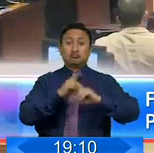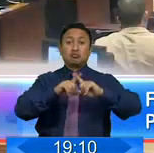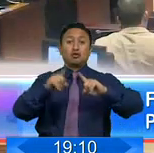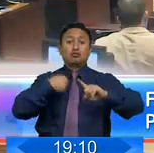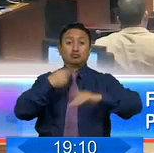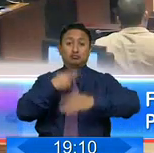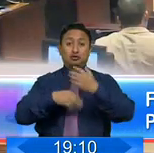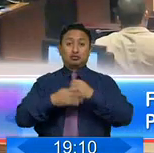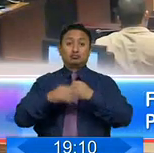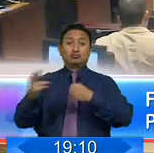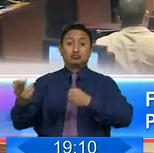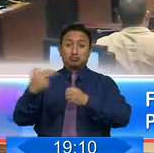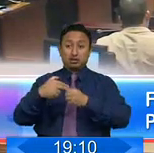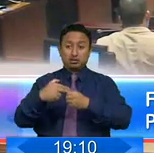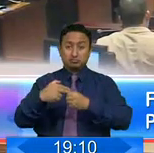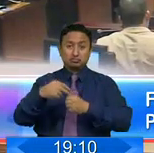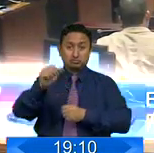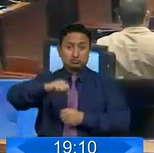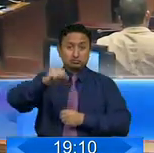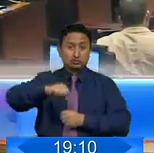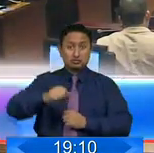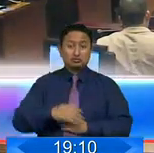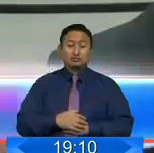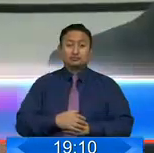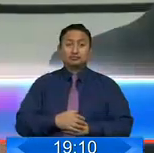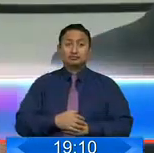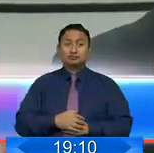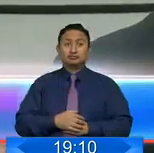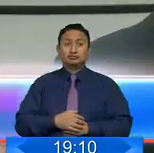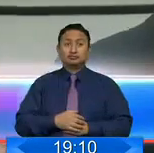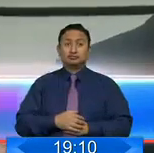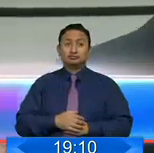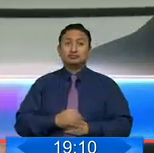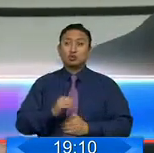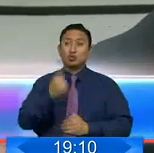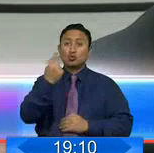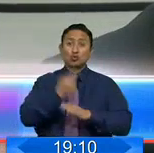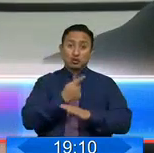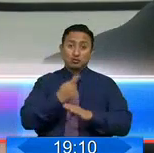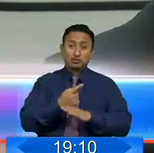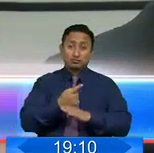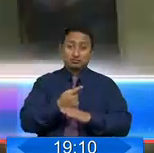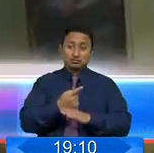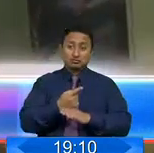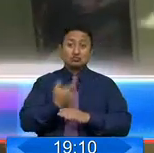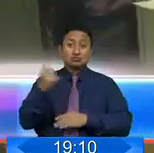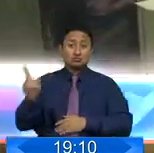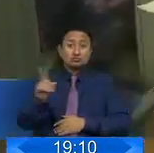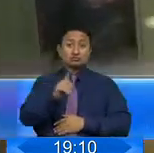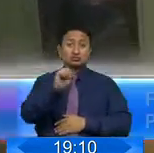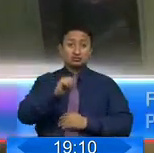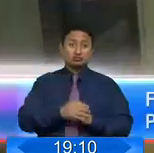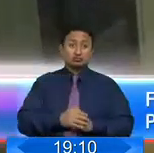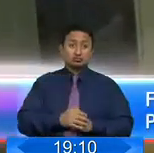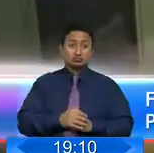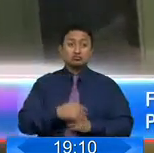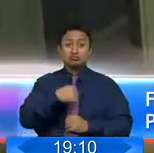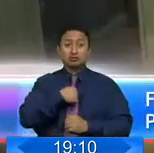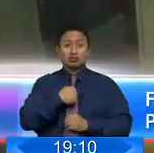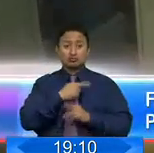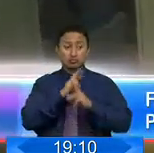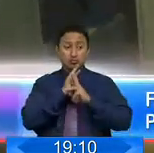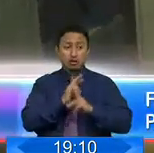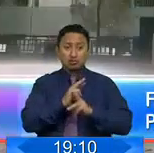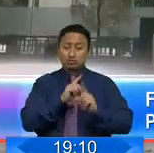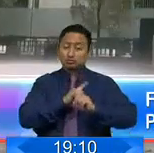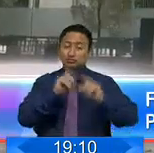ha participado en las sesiones plenarias de la Asamblea. Él ha actuado en una ocasión cuando se principalizó. Que no responderá políticamente a la denuncia, pero que acudirá